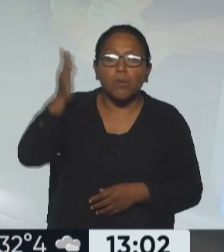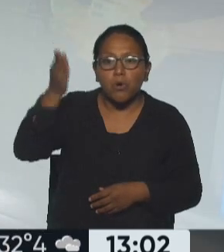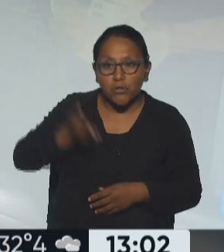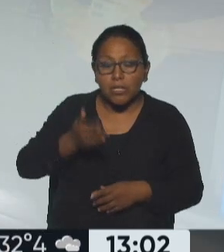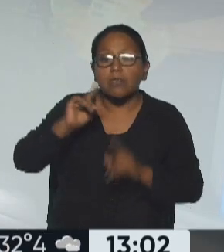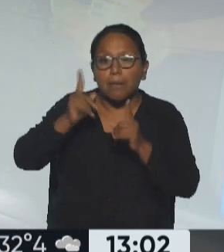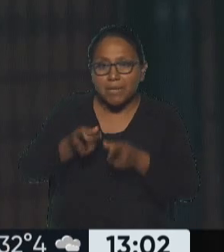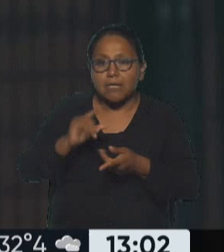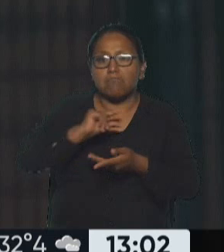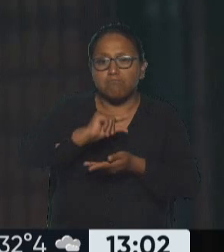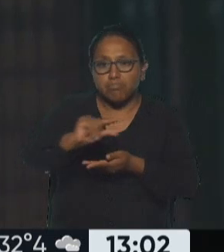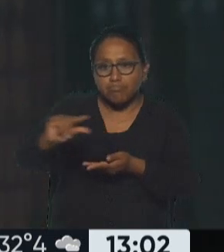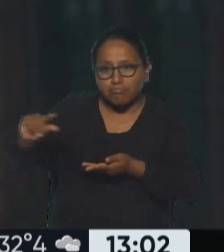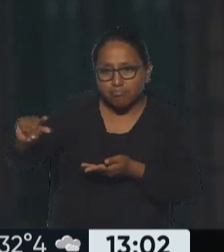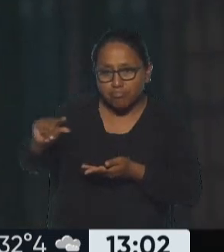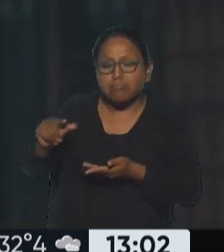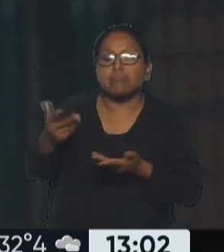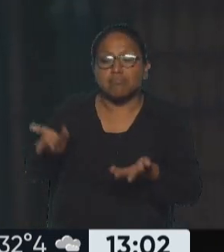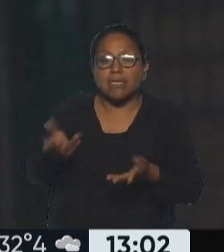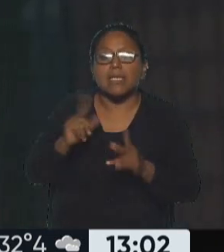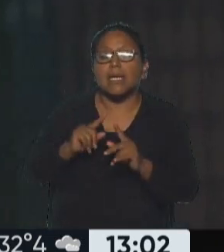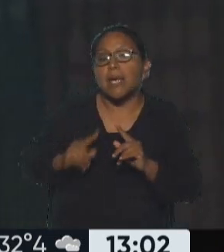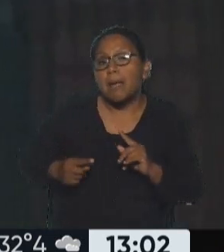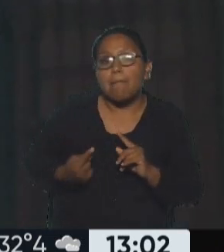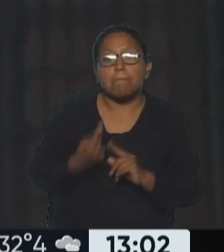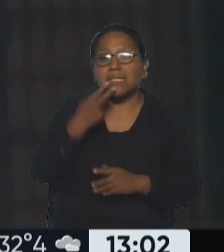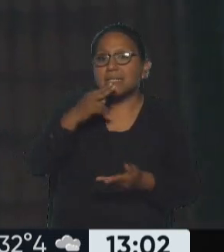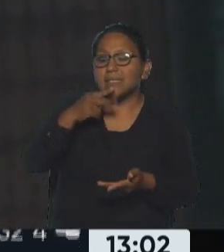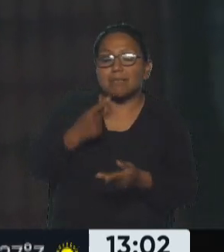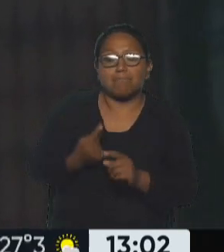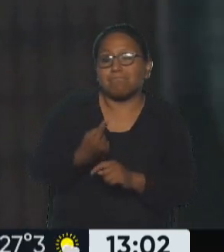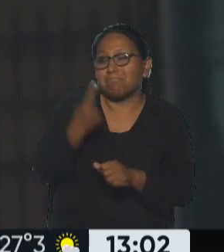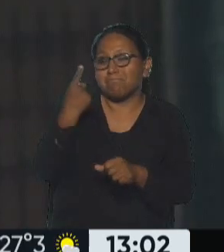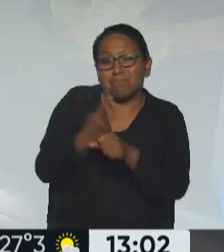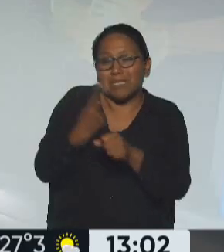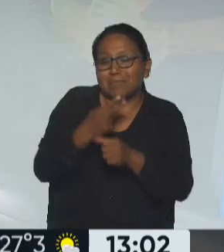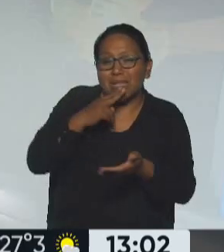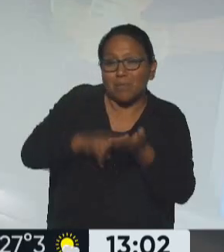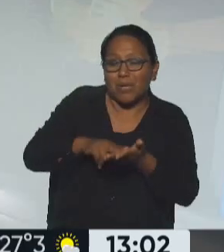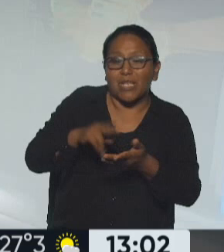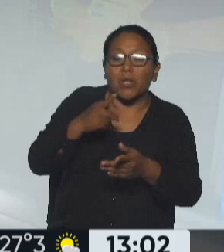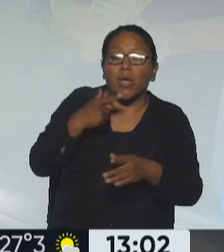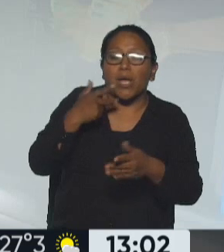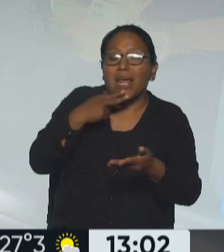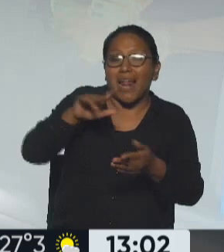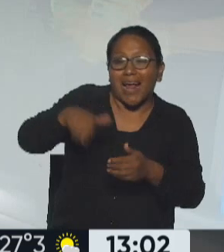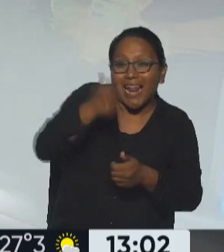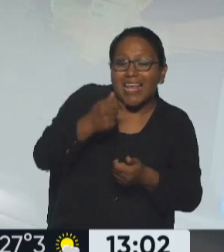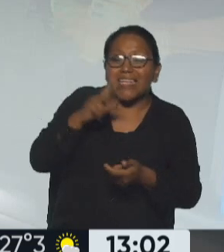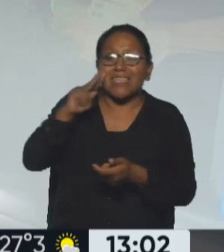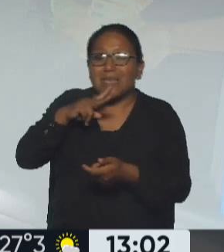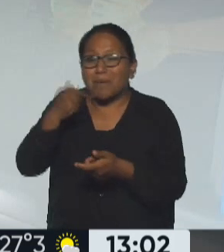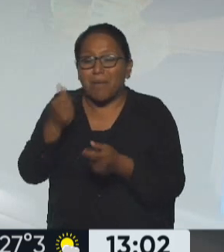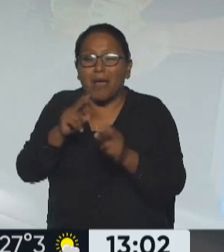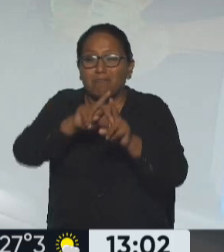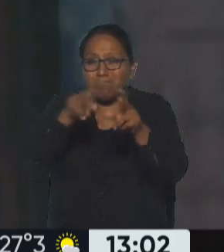se reparte o sea estamos hablando de que el principal impuesto los dos principales que son el IVA el impuesto a las ganancias que generan la mayor